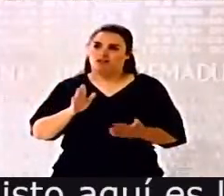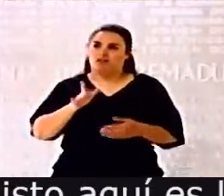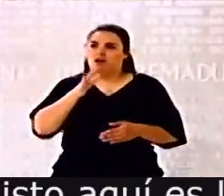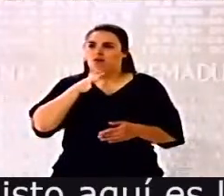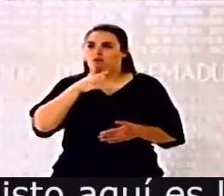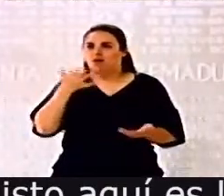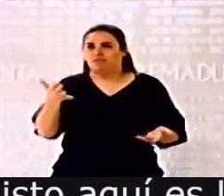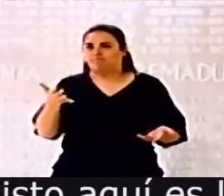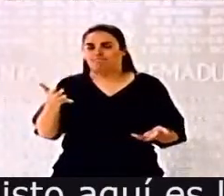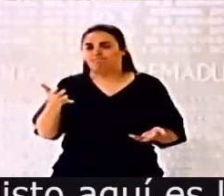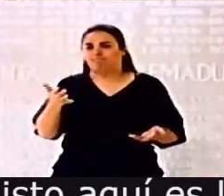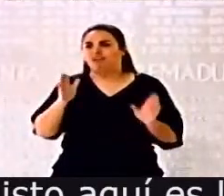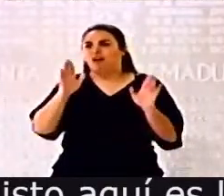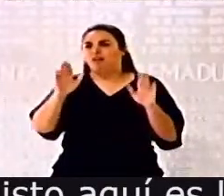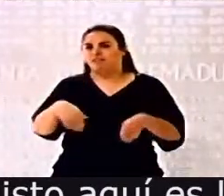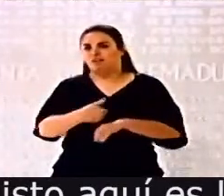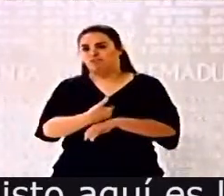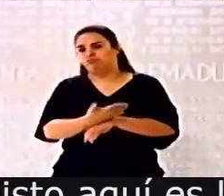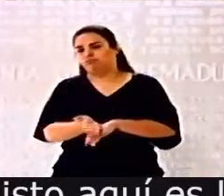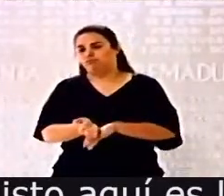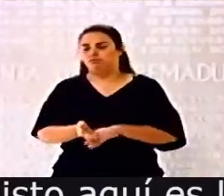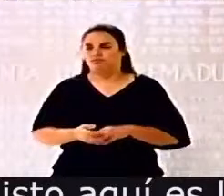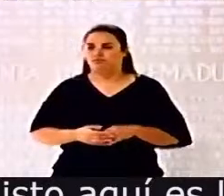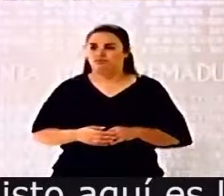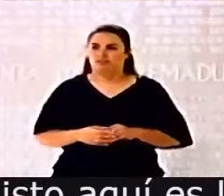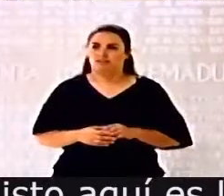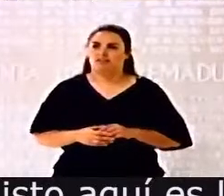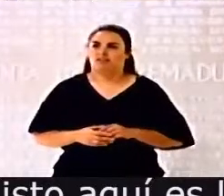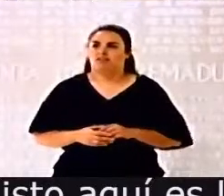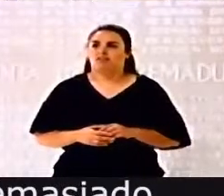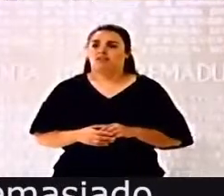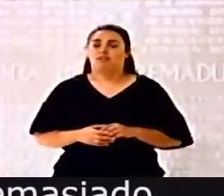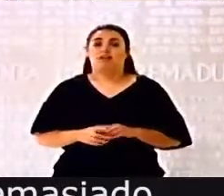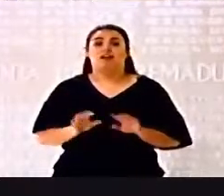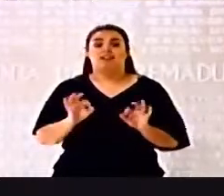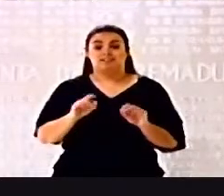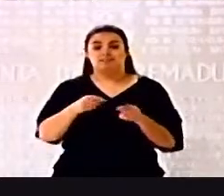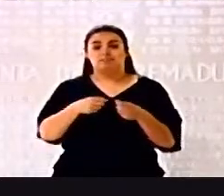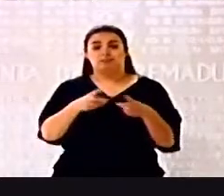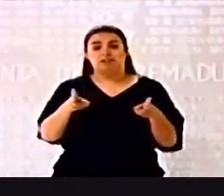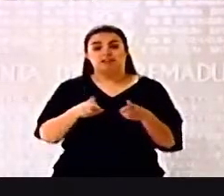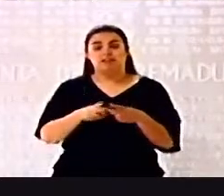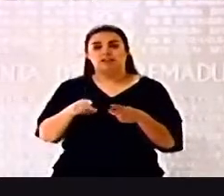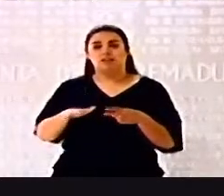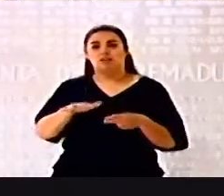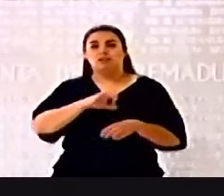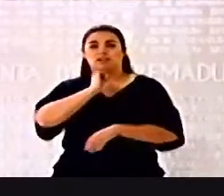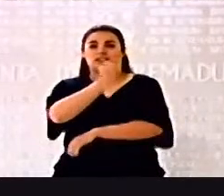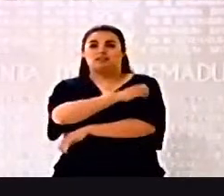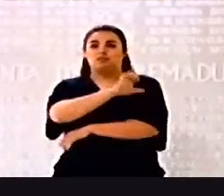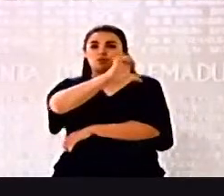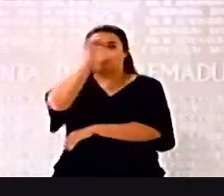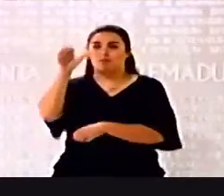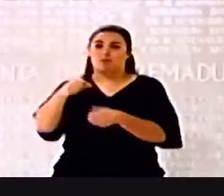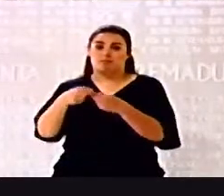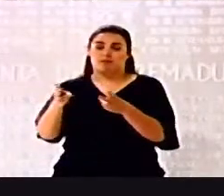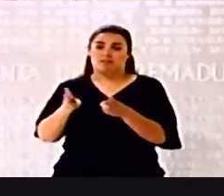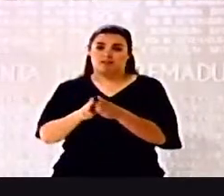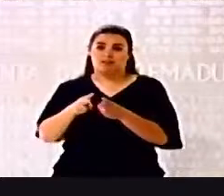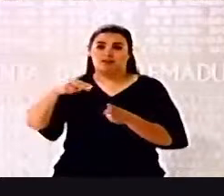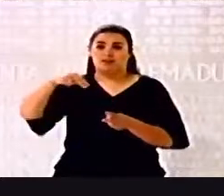para que les consuma demasiado tiempo. Esas son las piscinas que tenemos en el Registro Europeo de Piscinas, en el